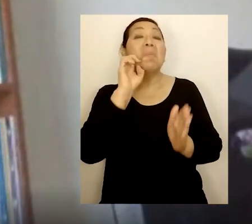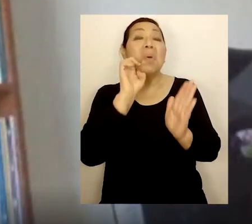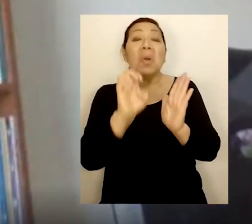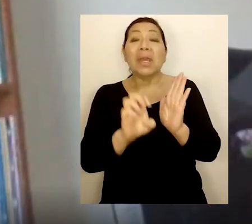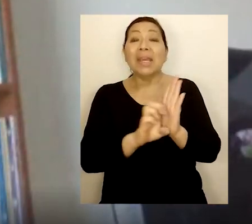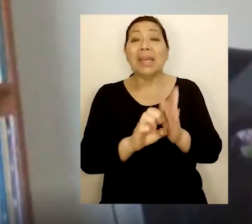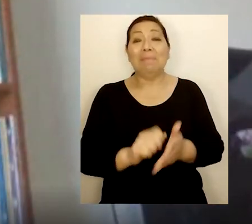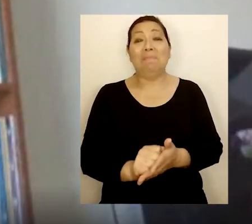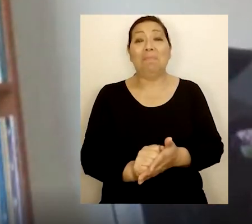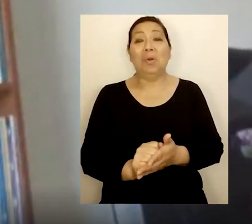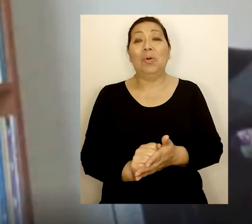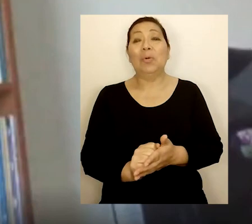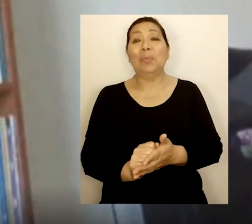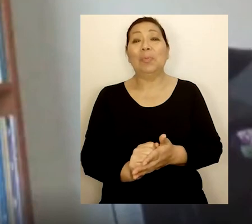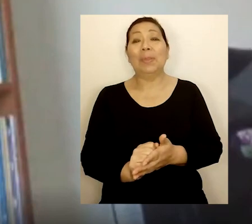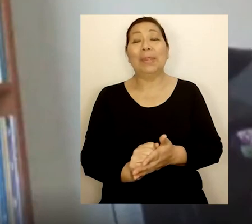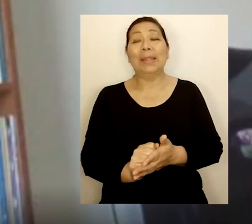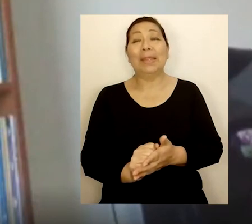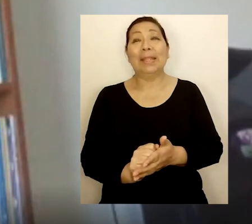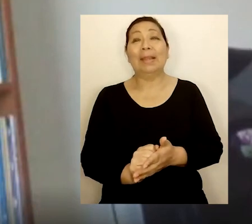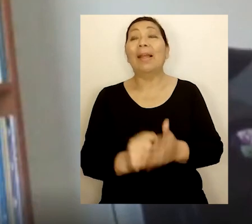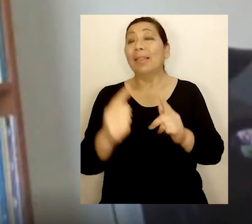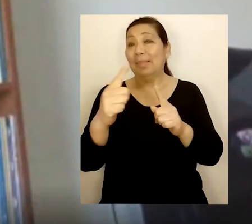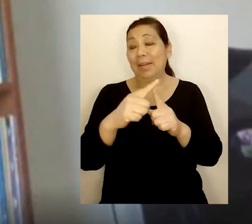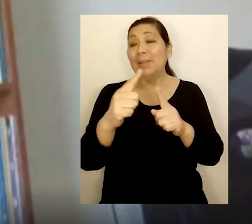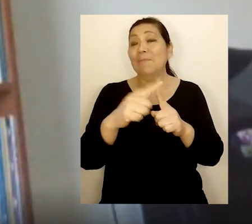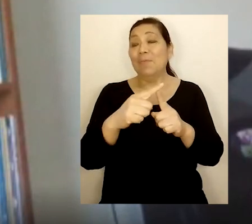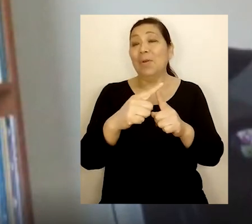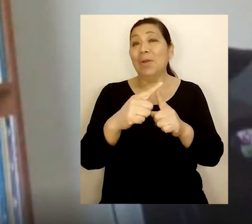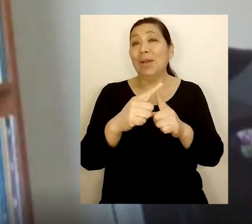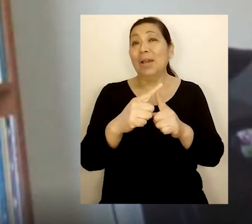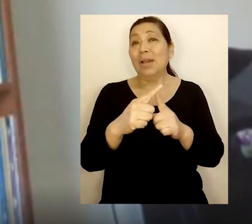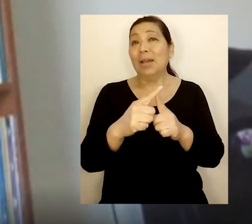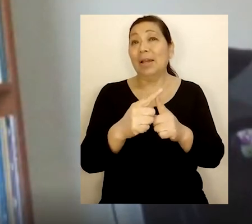ejemplo, respecto a el tribunal